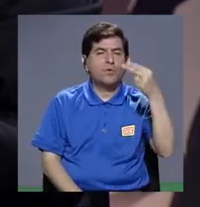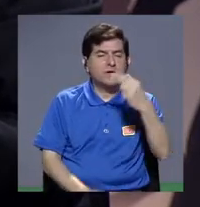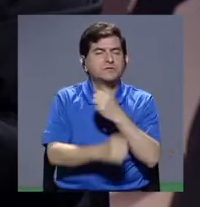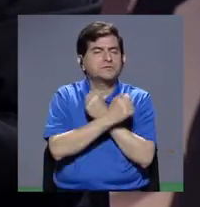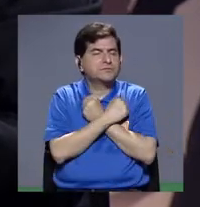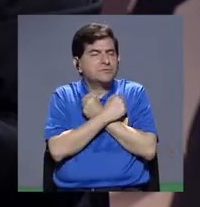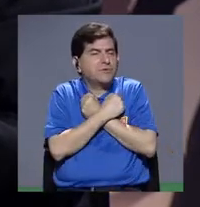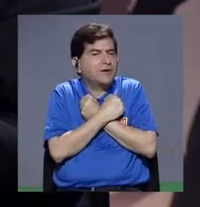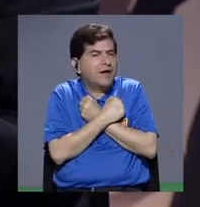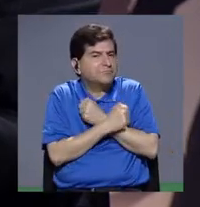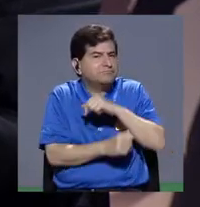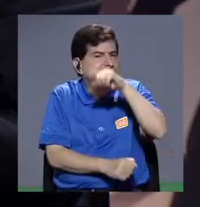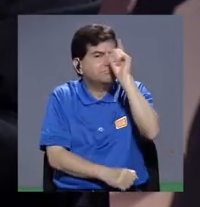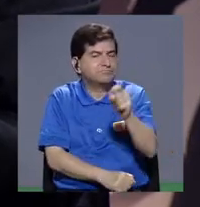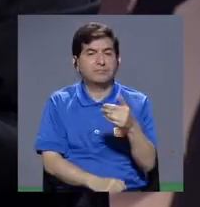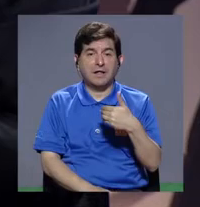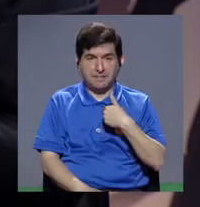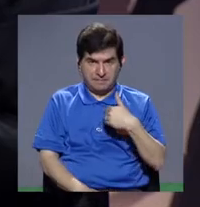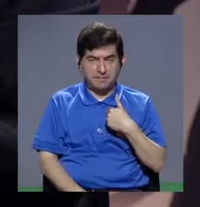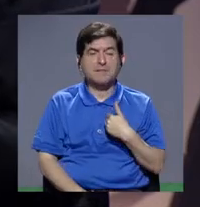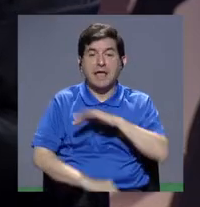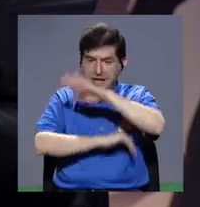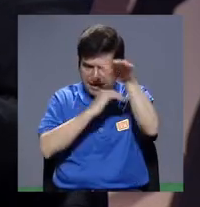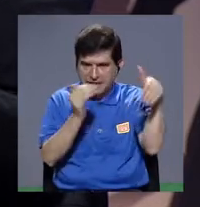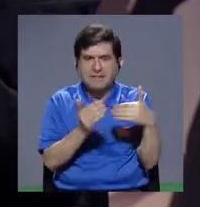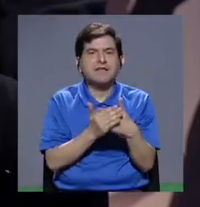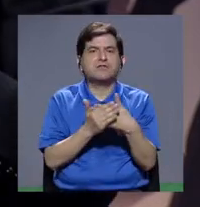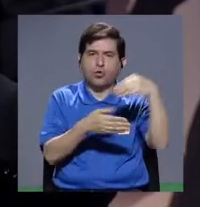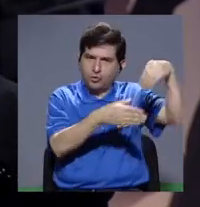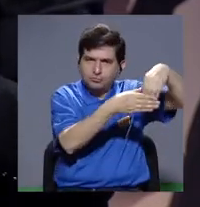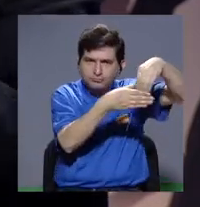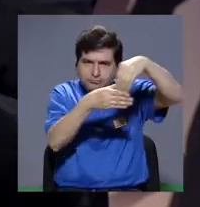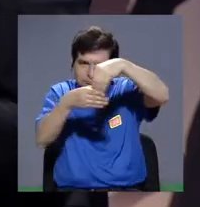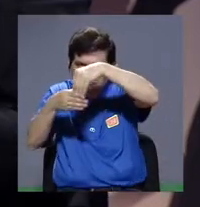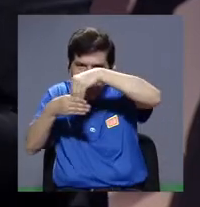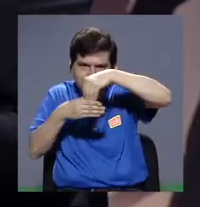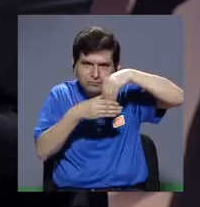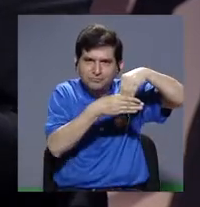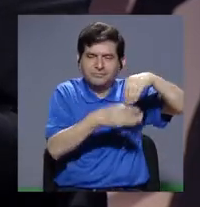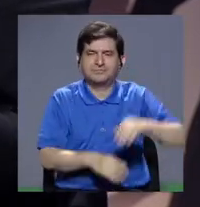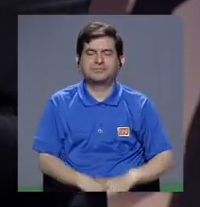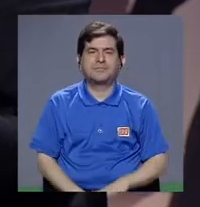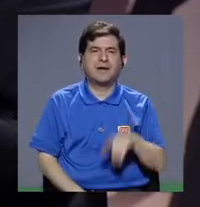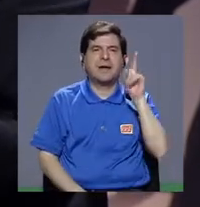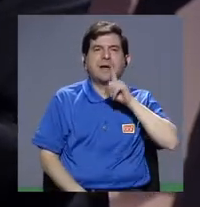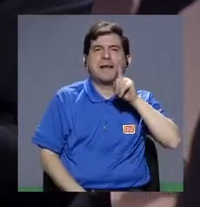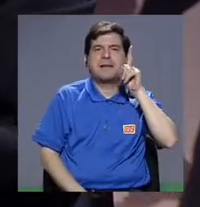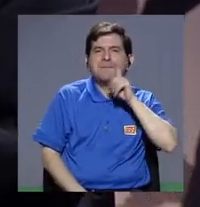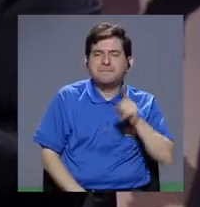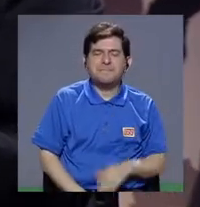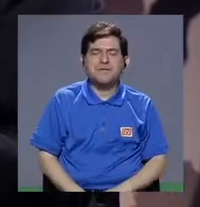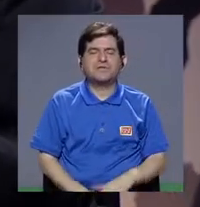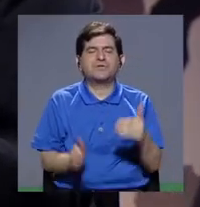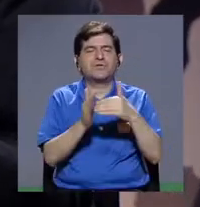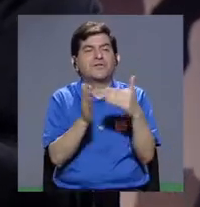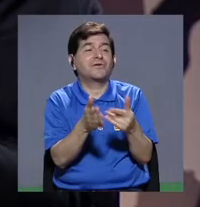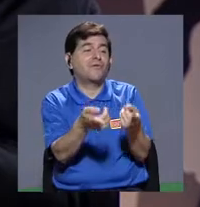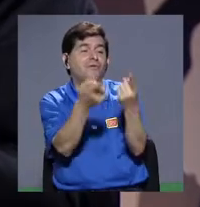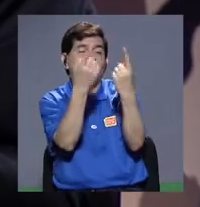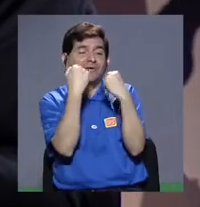historia de amor yo creo que tiene eso de todo eso tiene de verdad el mito del del